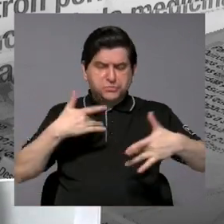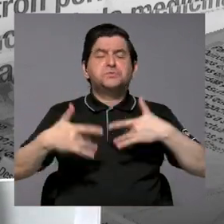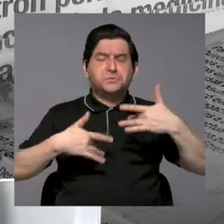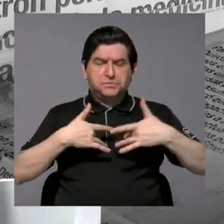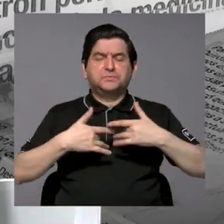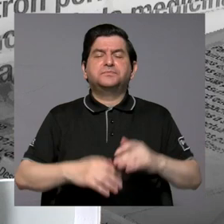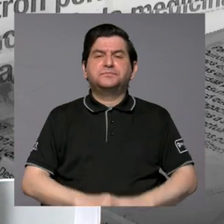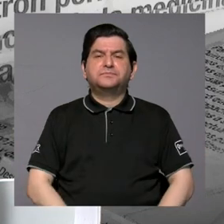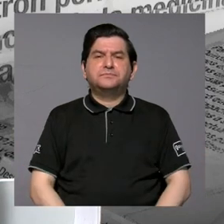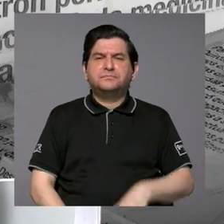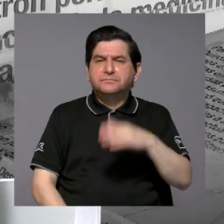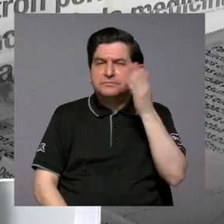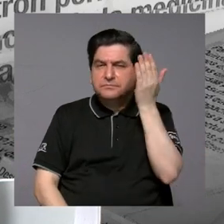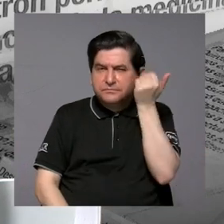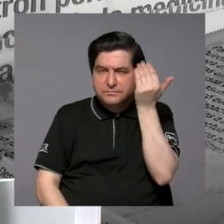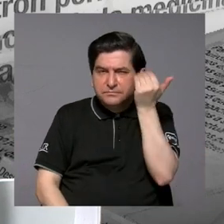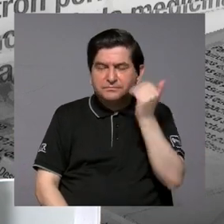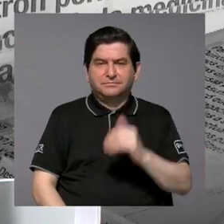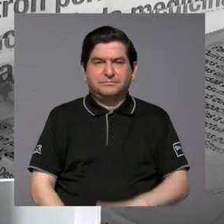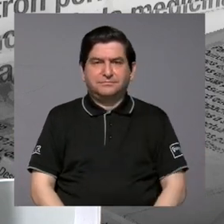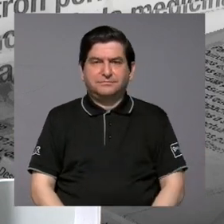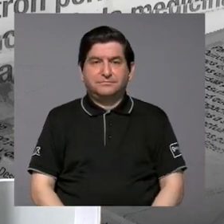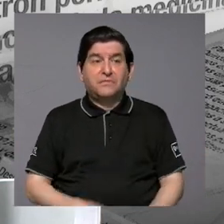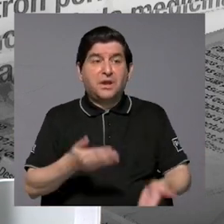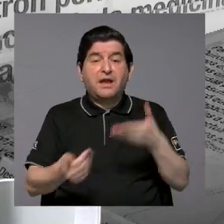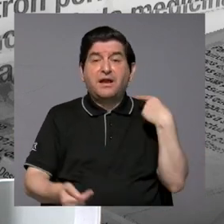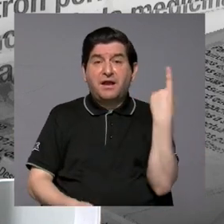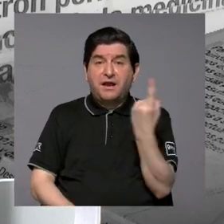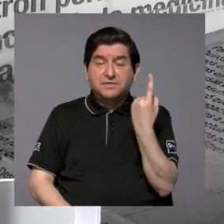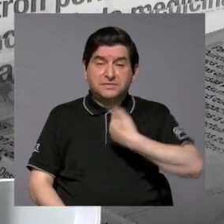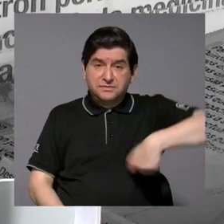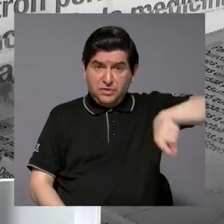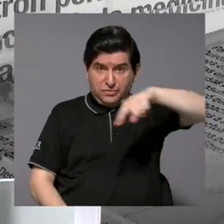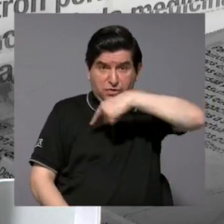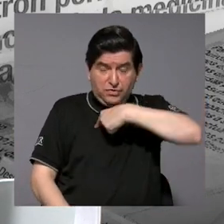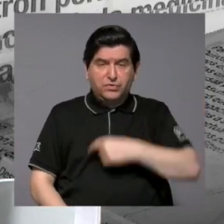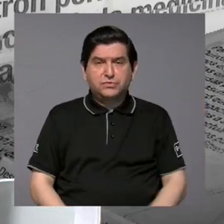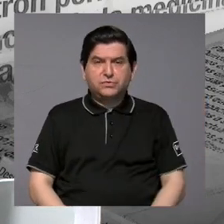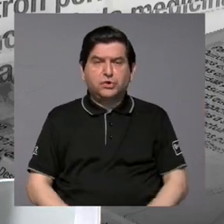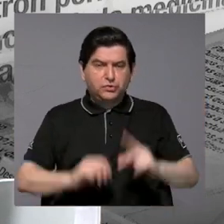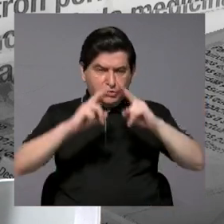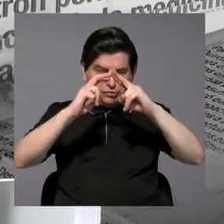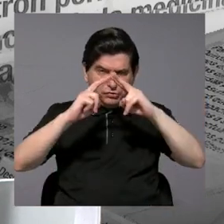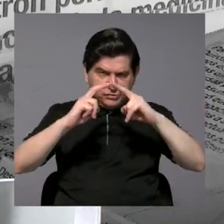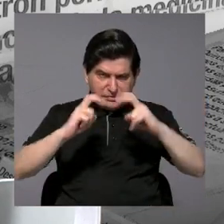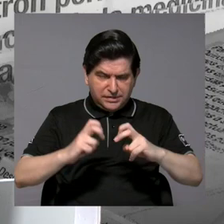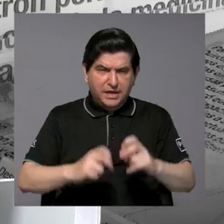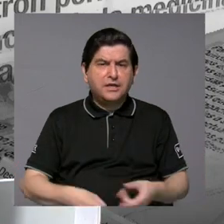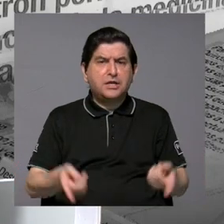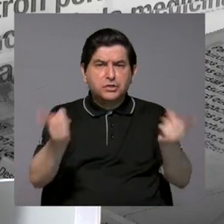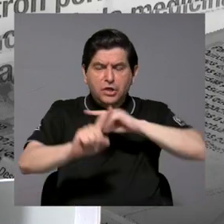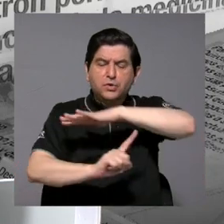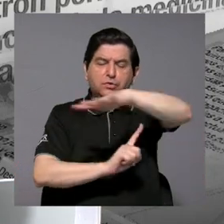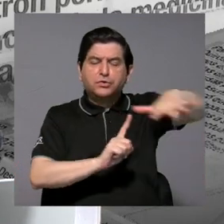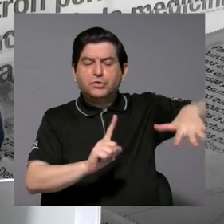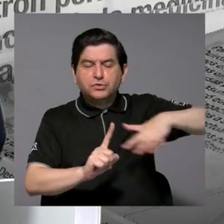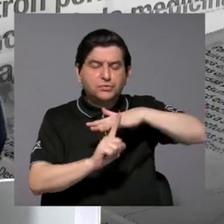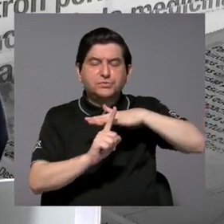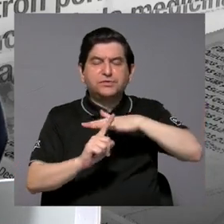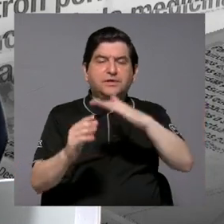lo perciben porque bueno casi siempre nosotros también hacemos un análisis de lo que pasa